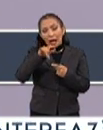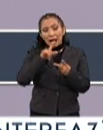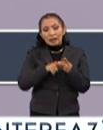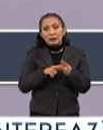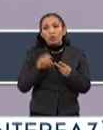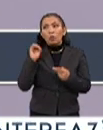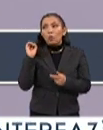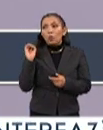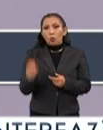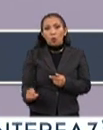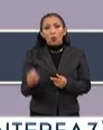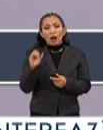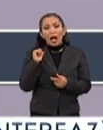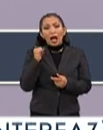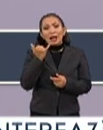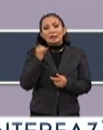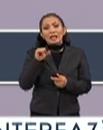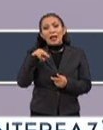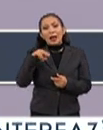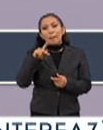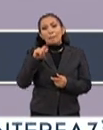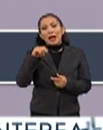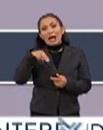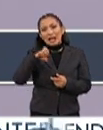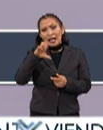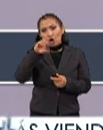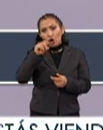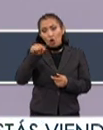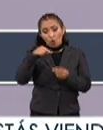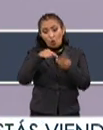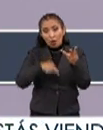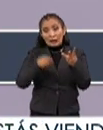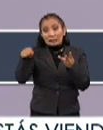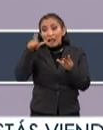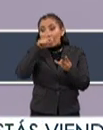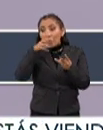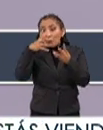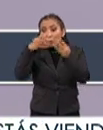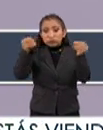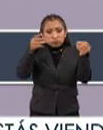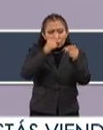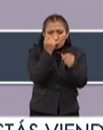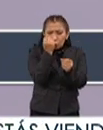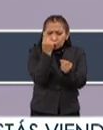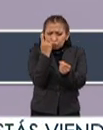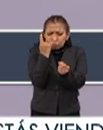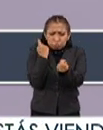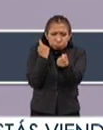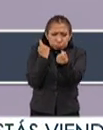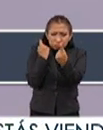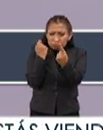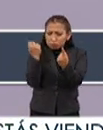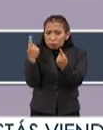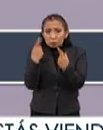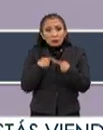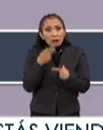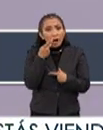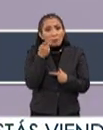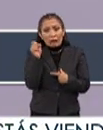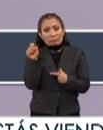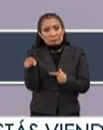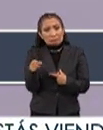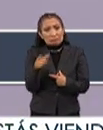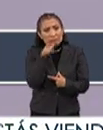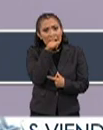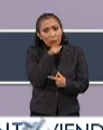el ayapaneco, ¿no? Son muchos los casos donde quedan muy poquitos hablantes, y algo que es